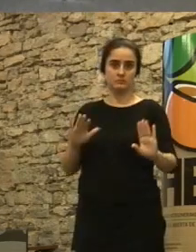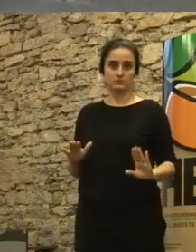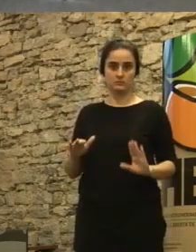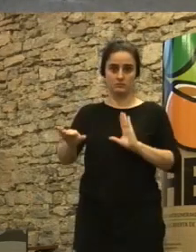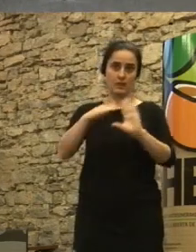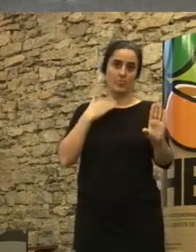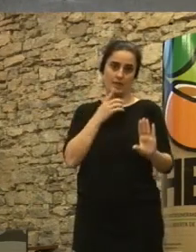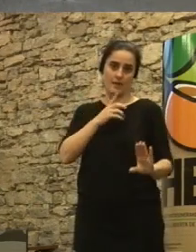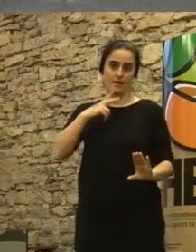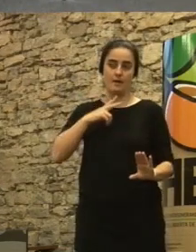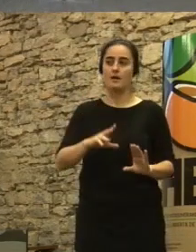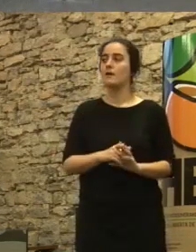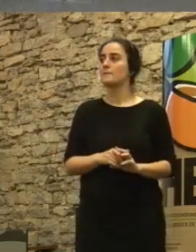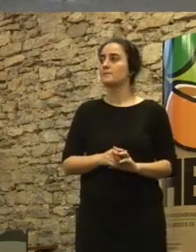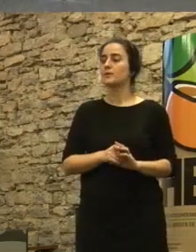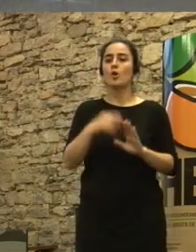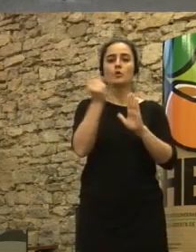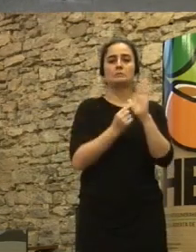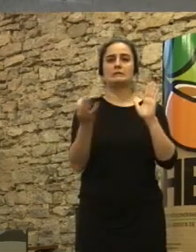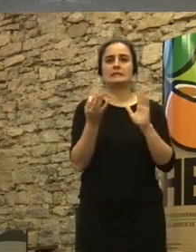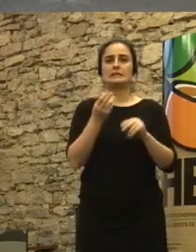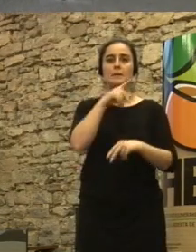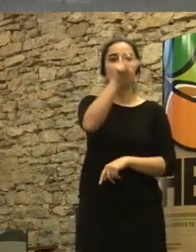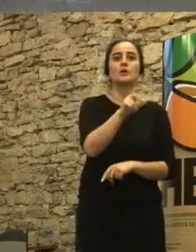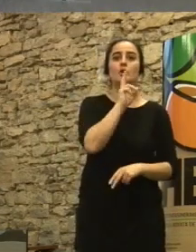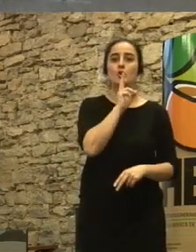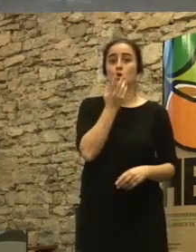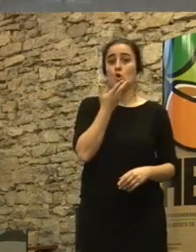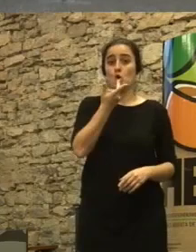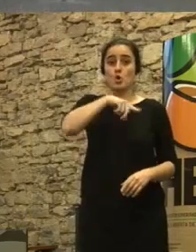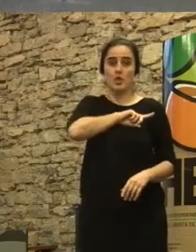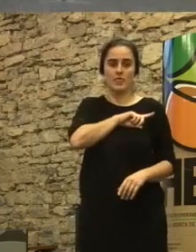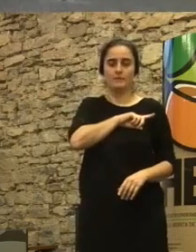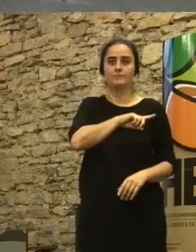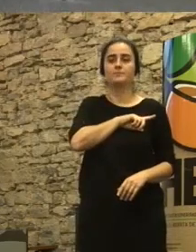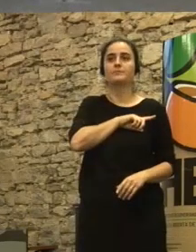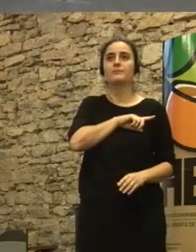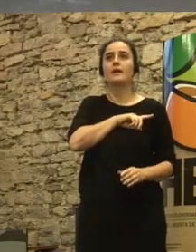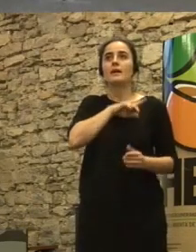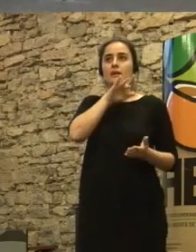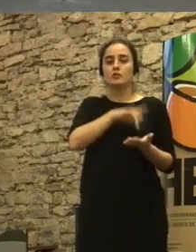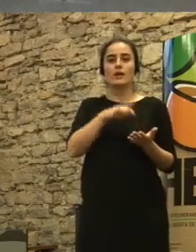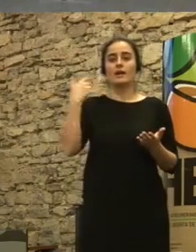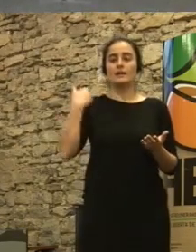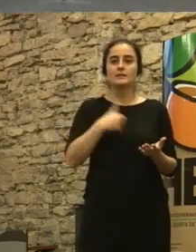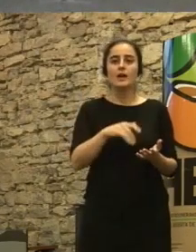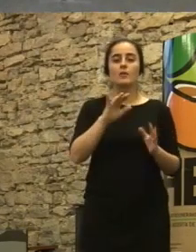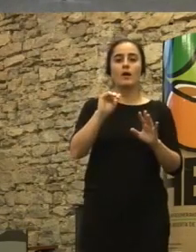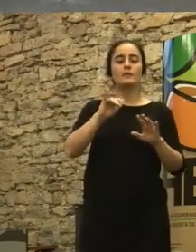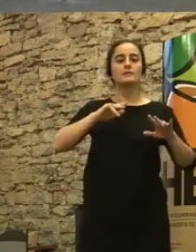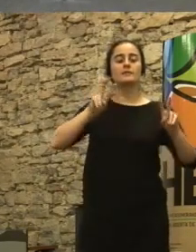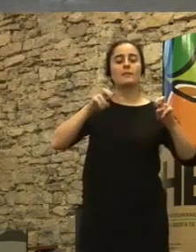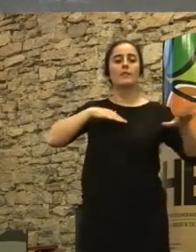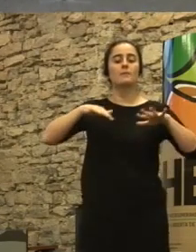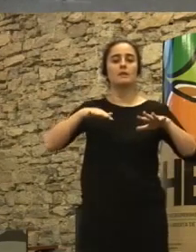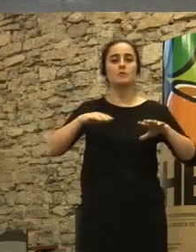escribirme. El nominador es alguien que nos conoce, que ha estado familiarizado con la idea de ASOCA, del emprendimiento social desde el